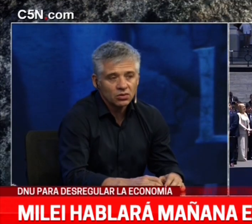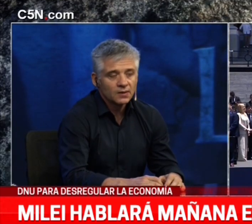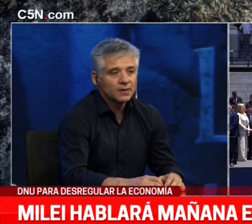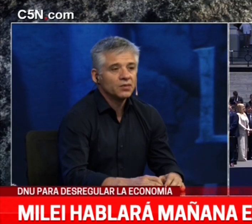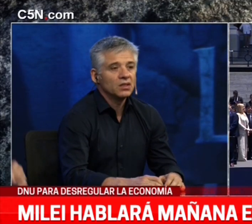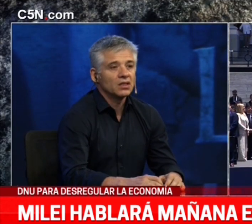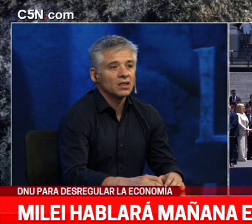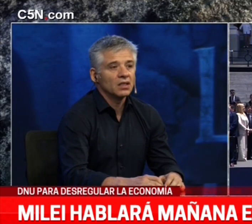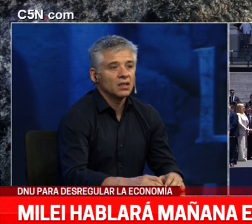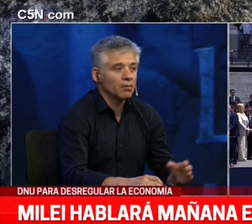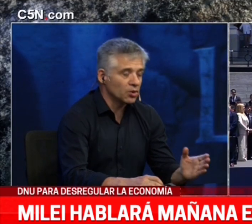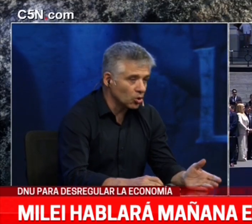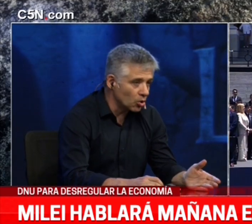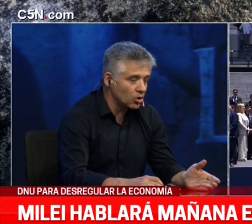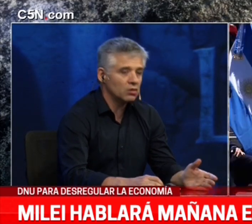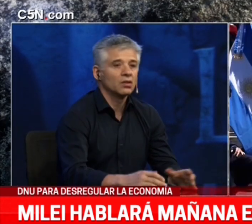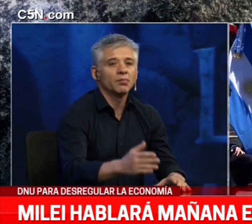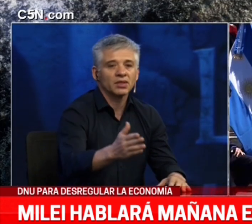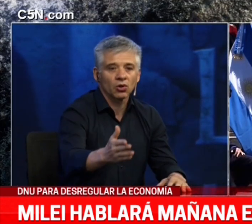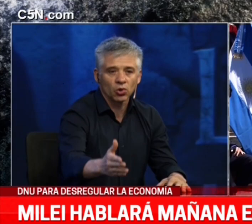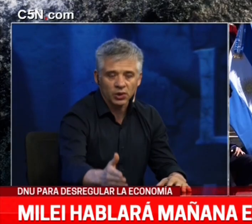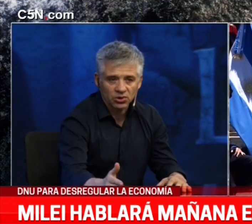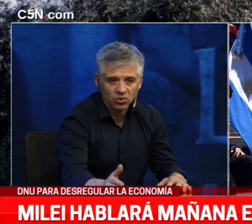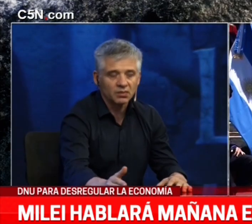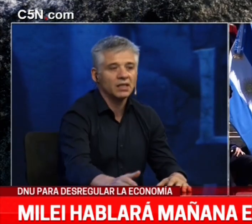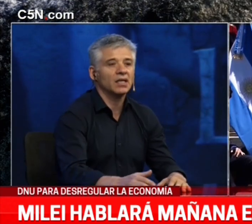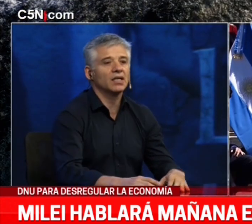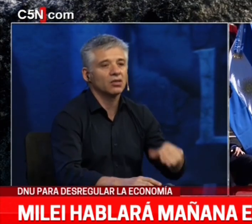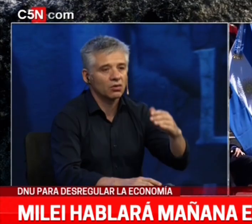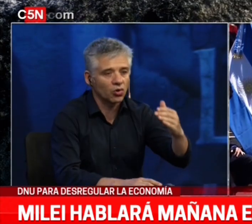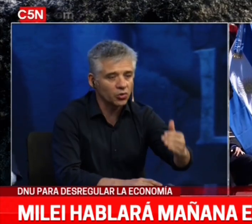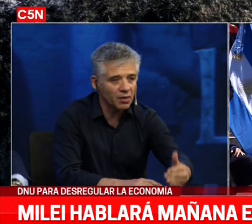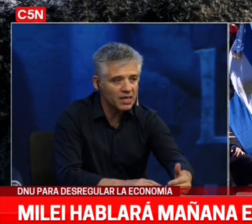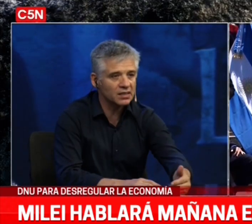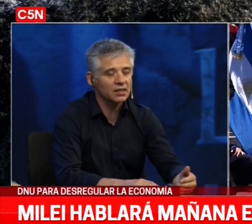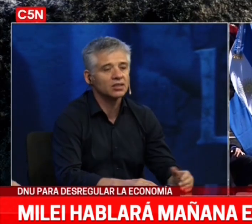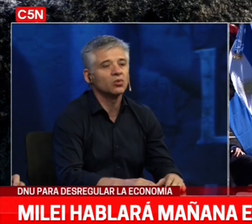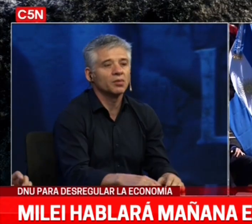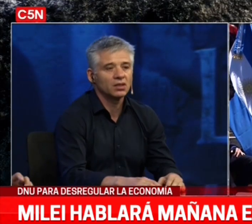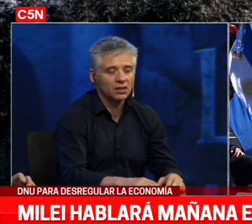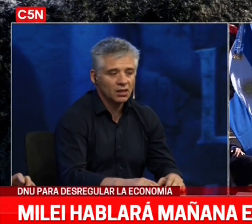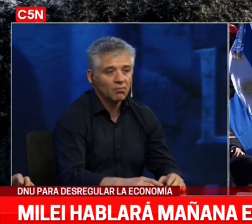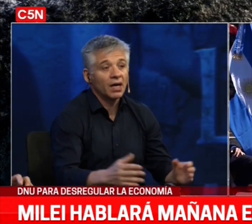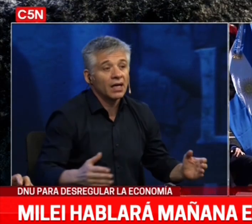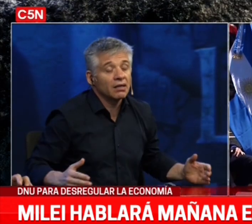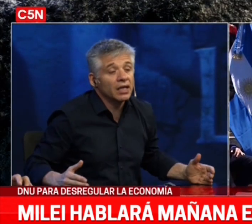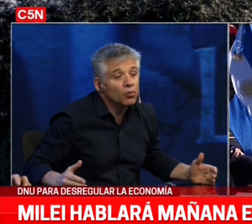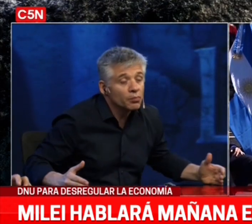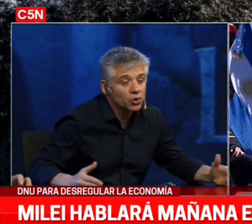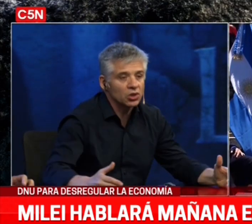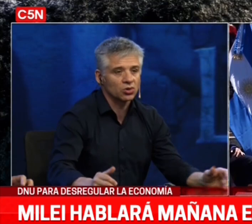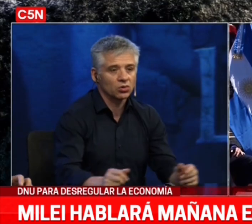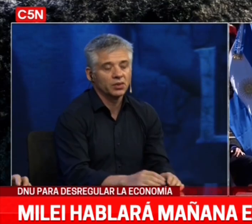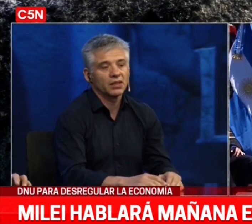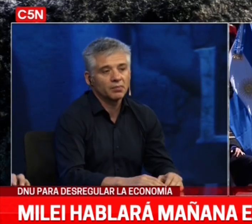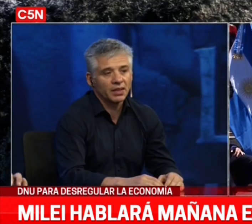empezando y que empezó hoy empeza con el ruidazo mañana con una marcha y que seguramente va en un